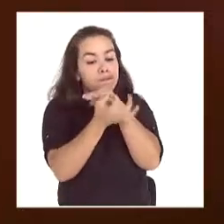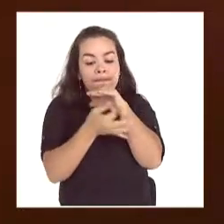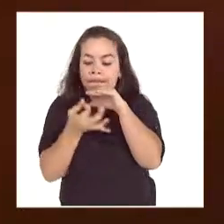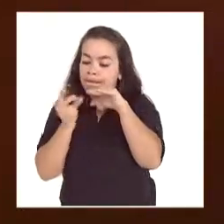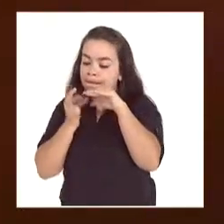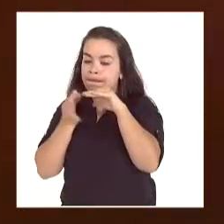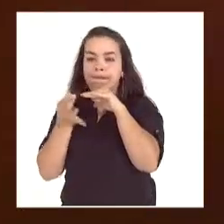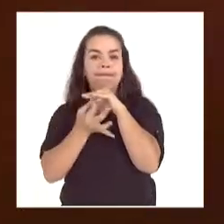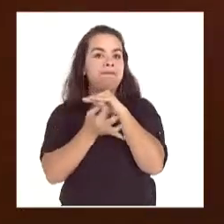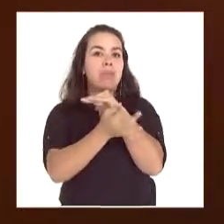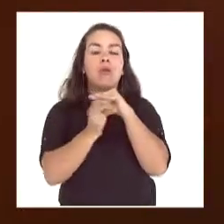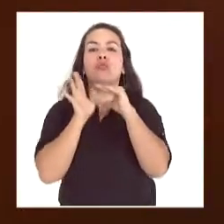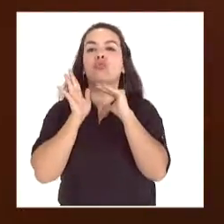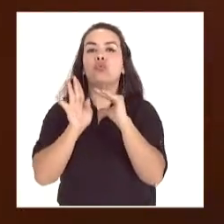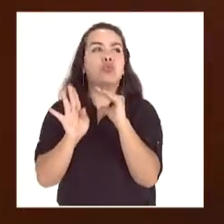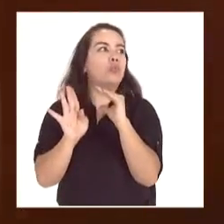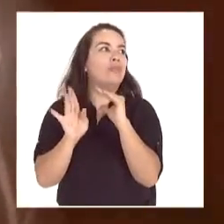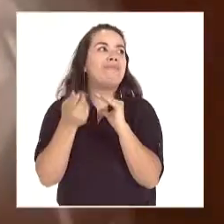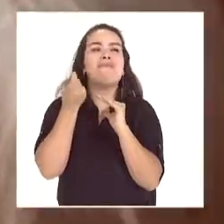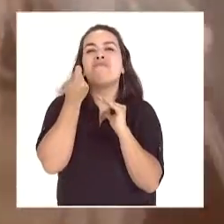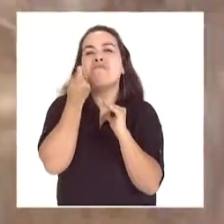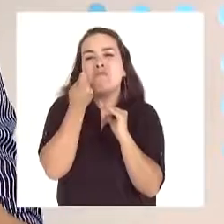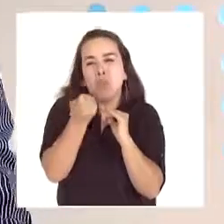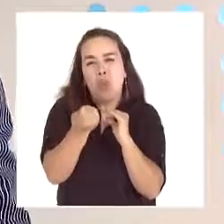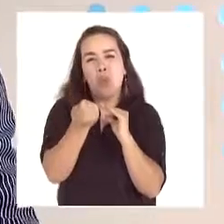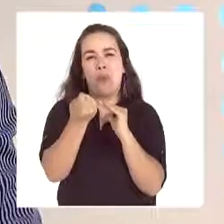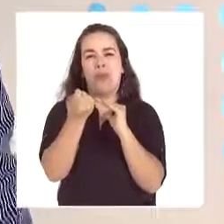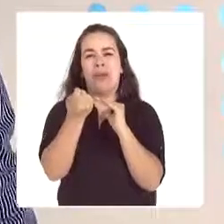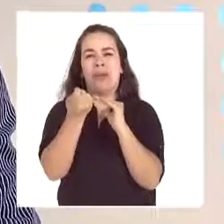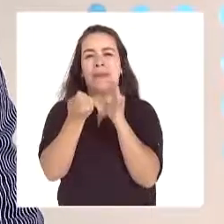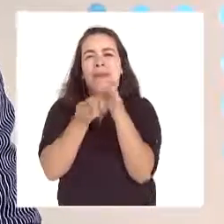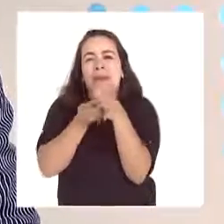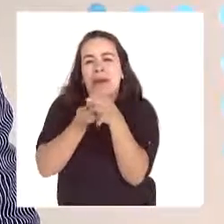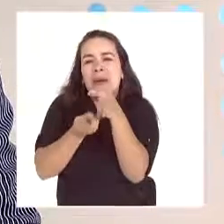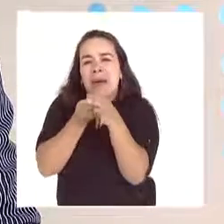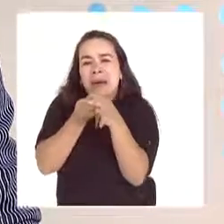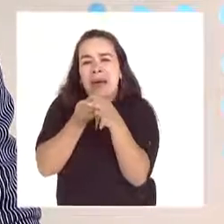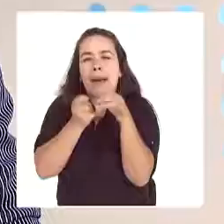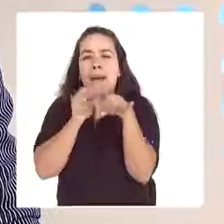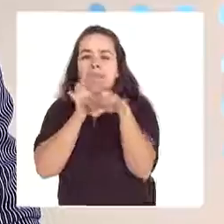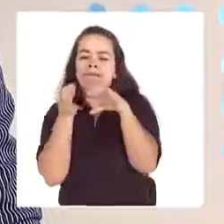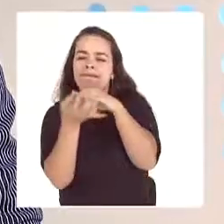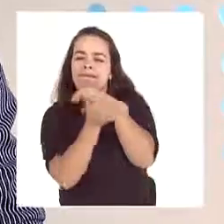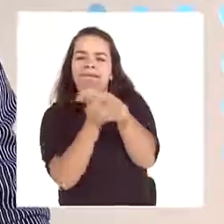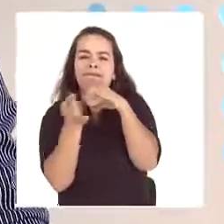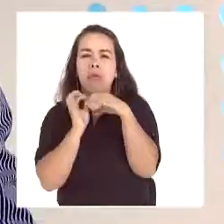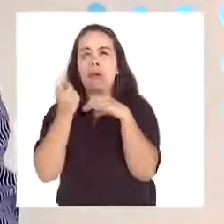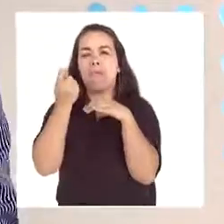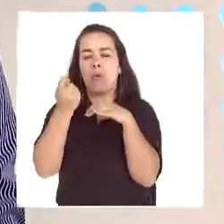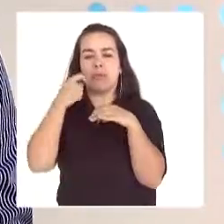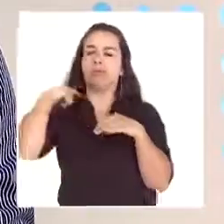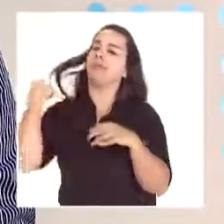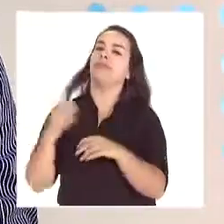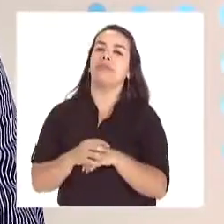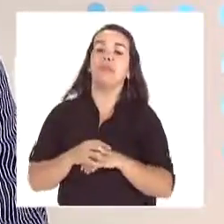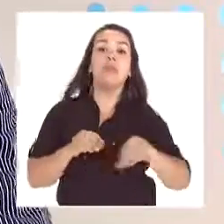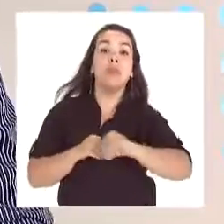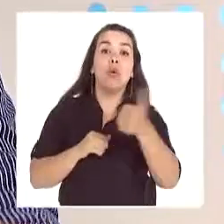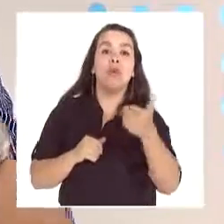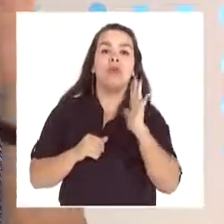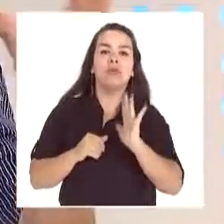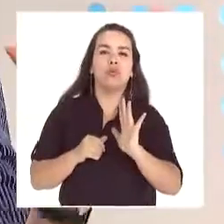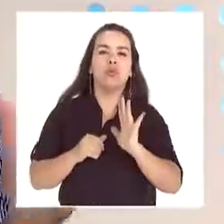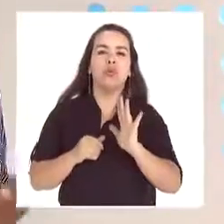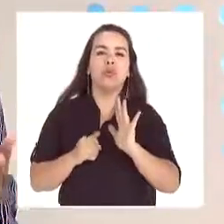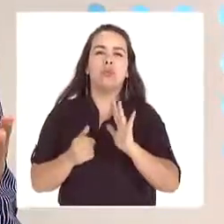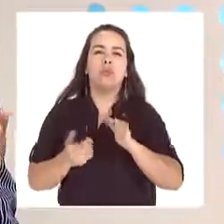o que están manteniendo pues este núcleo de grasa. Las que tienen poquita grasa, o sea,